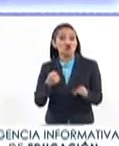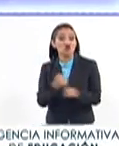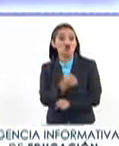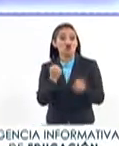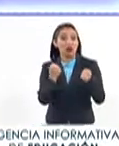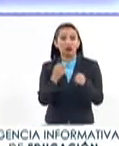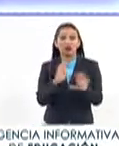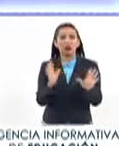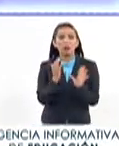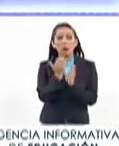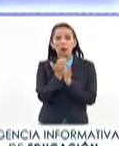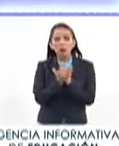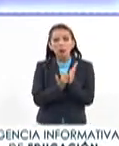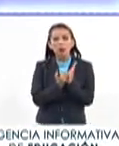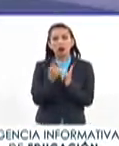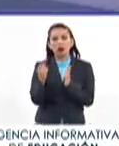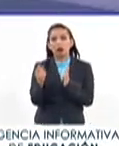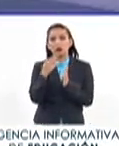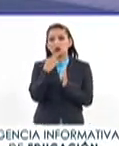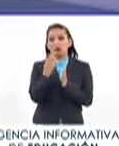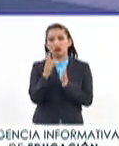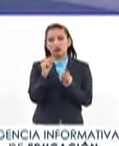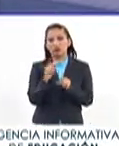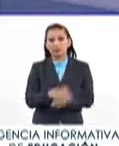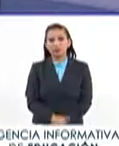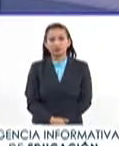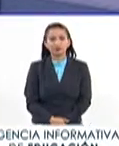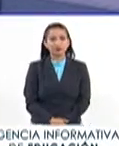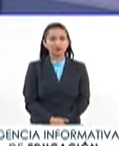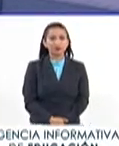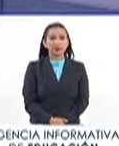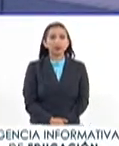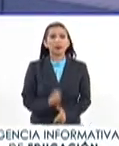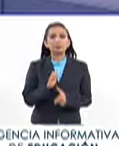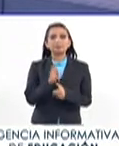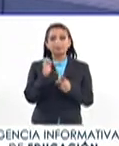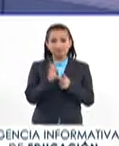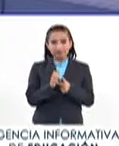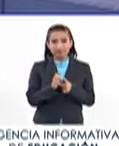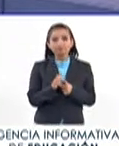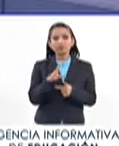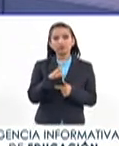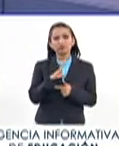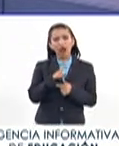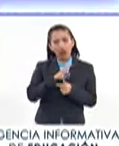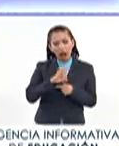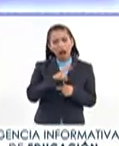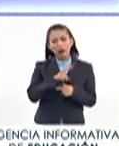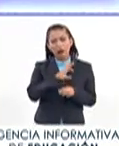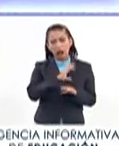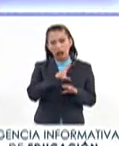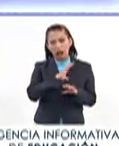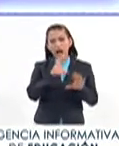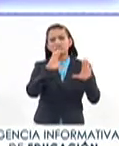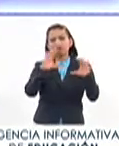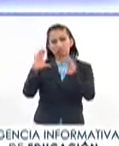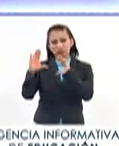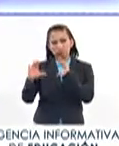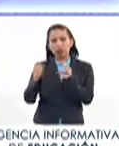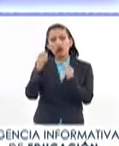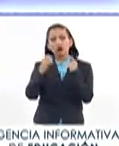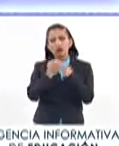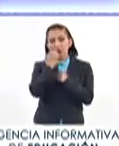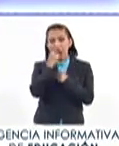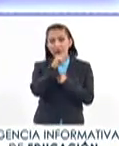letales, entonces no es menor la intención de suicidarse, ¿no? Entonces, pues bueno, hay la capacitación para algunas instituciones